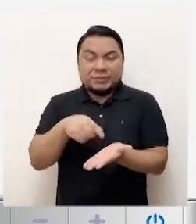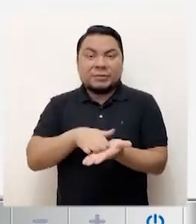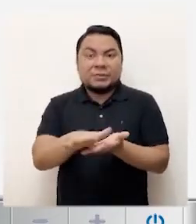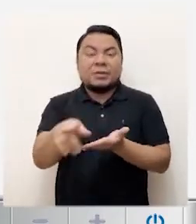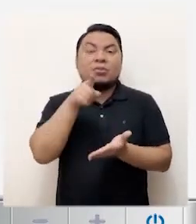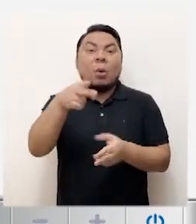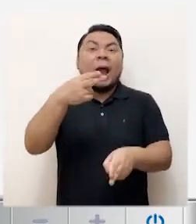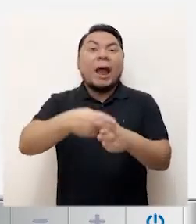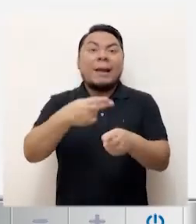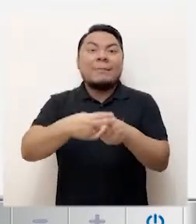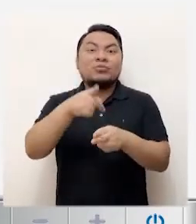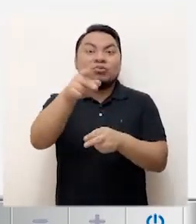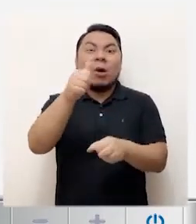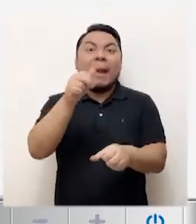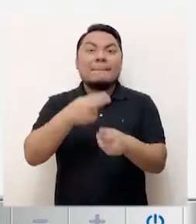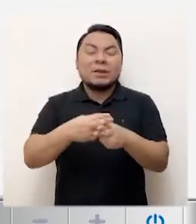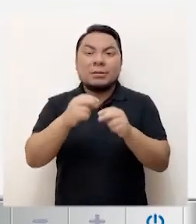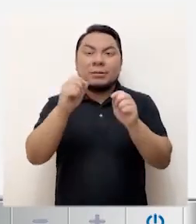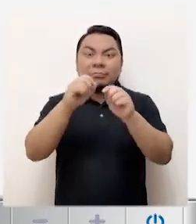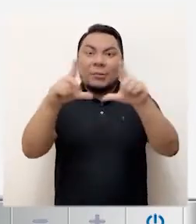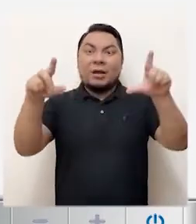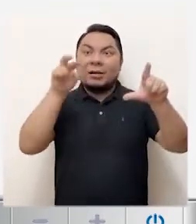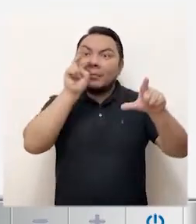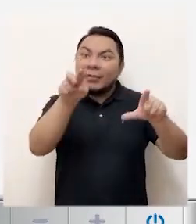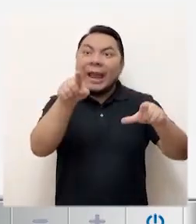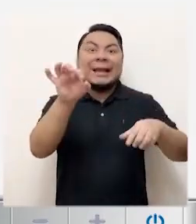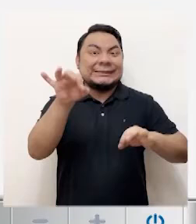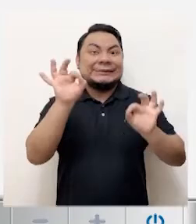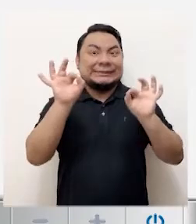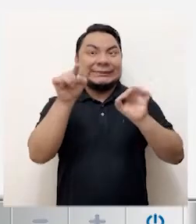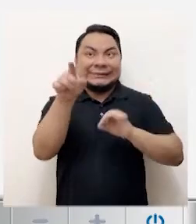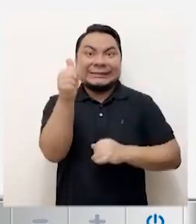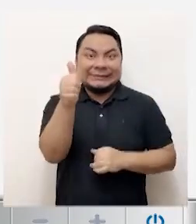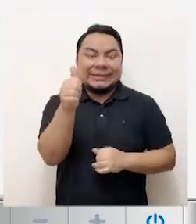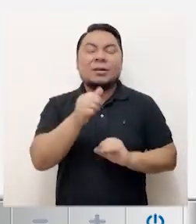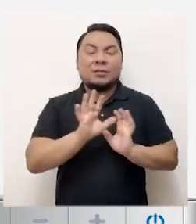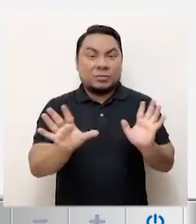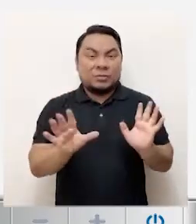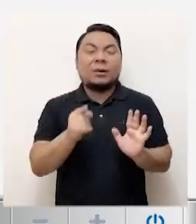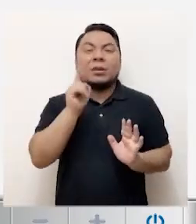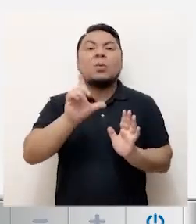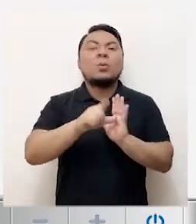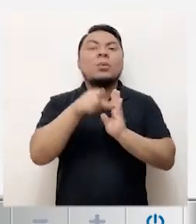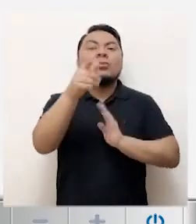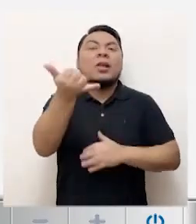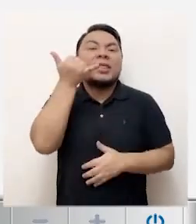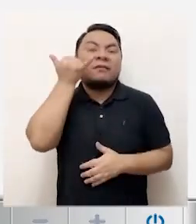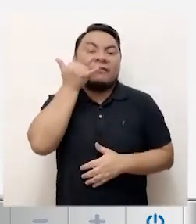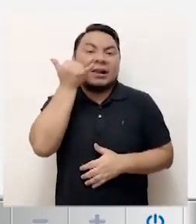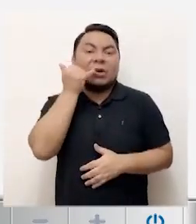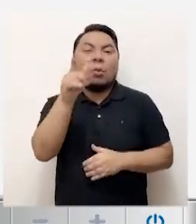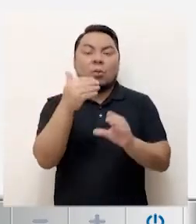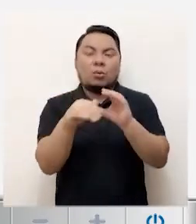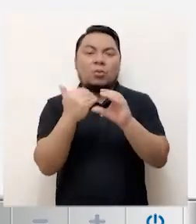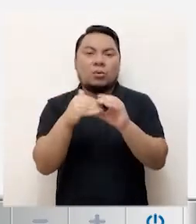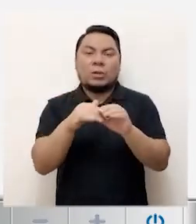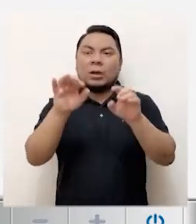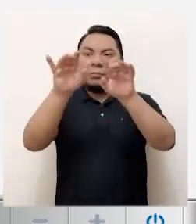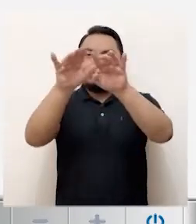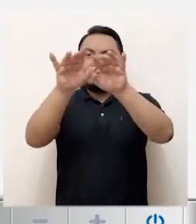Inmediatamente sus apellidos y nombres aparecerán automáticamente. Después, escriba su teléfono y correo